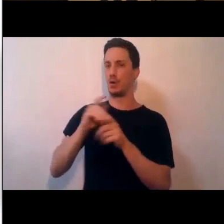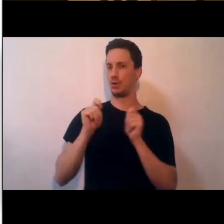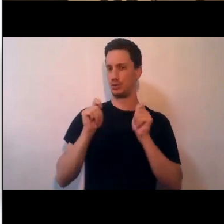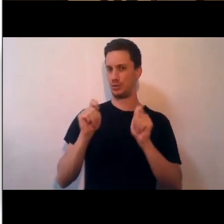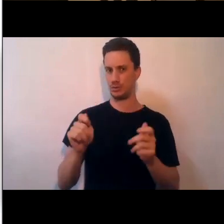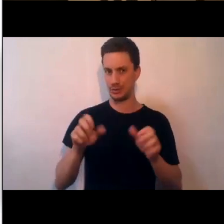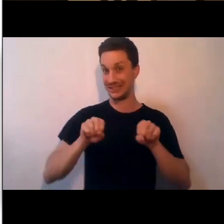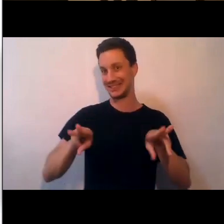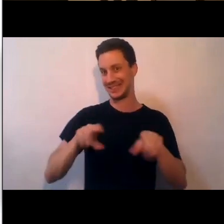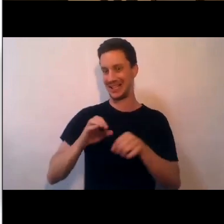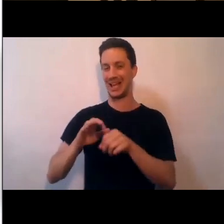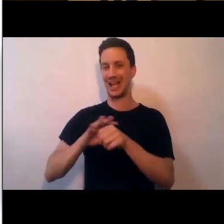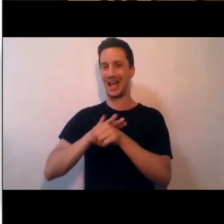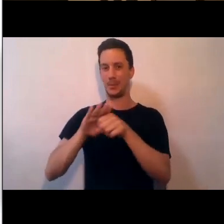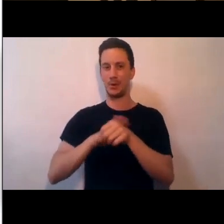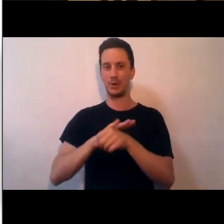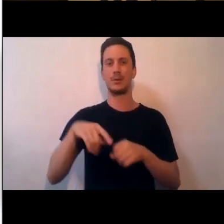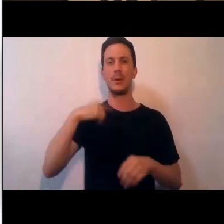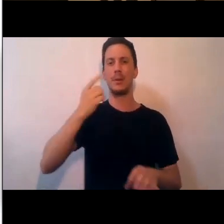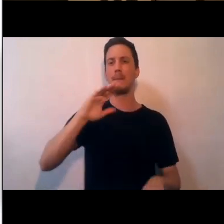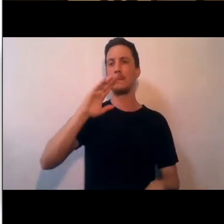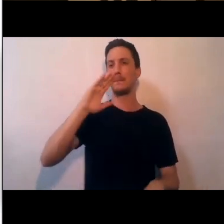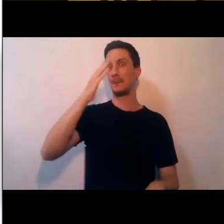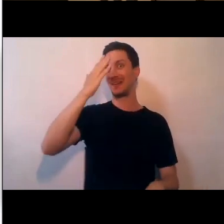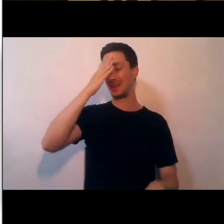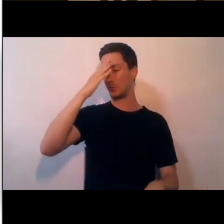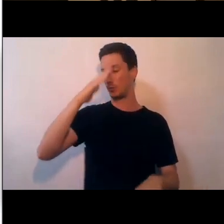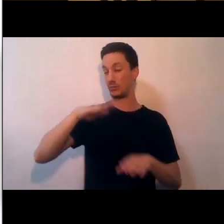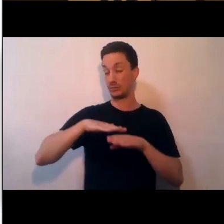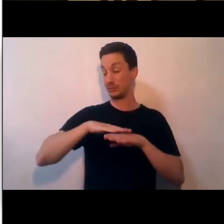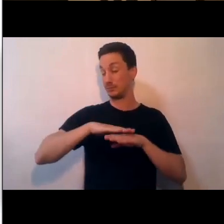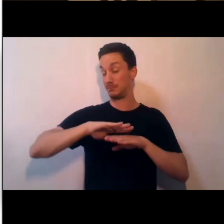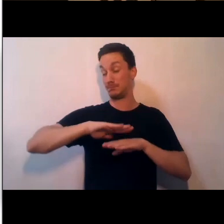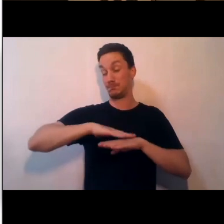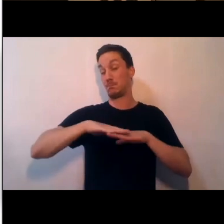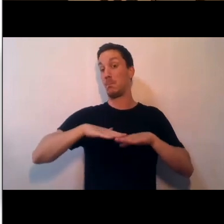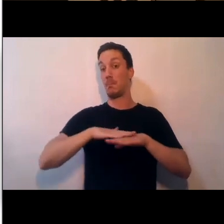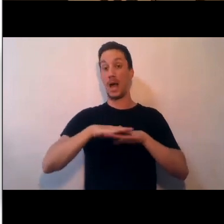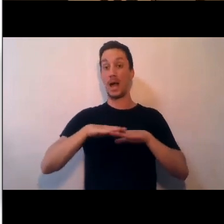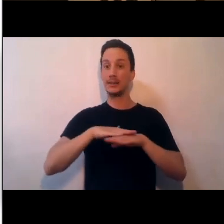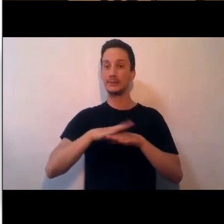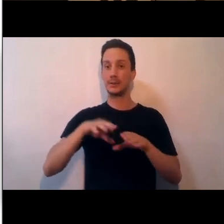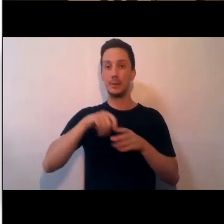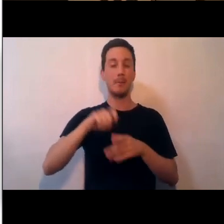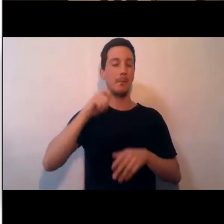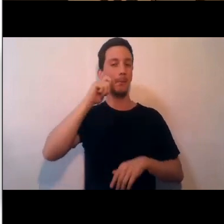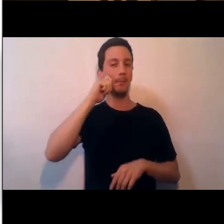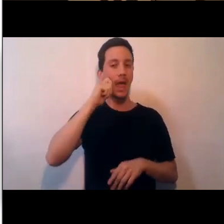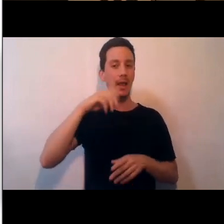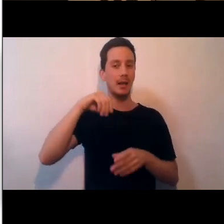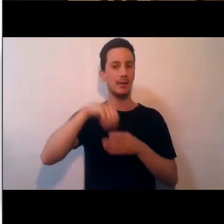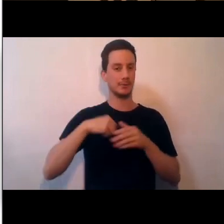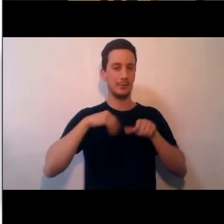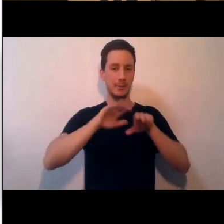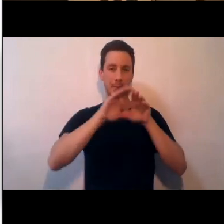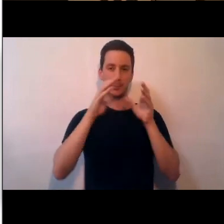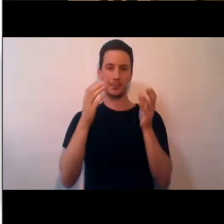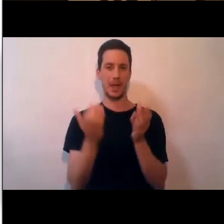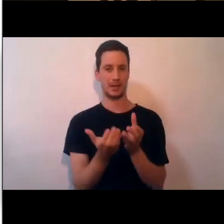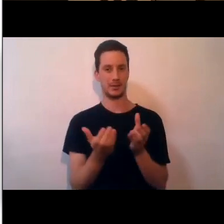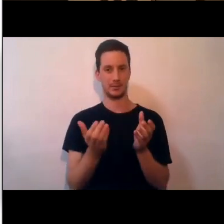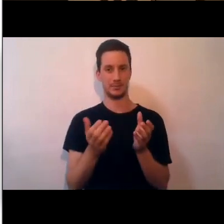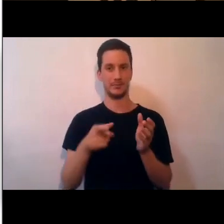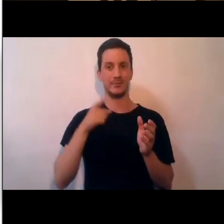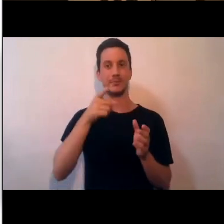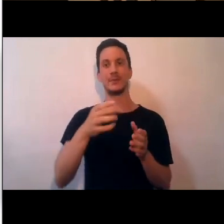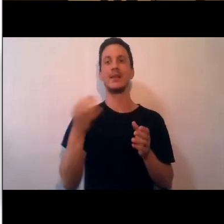de la ducha viene la hidratación, el principio fundamental del cuidado del niño con la piel atópica es mantener la barrera cutánea y hemos dicho que hay